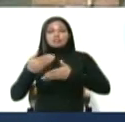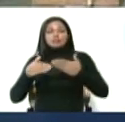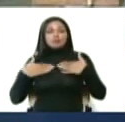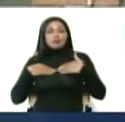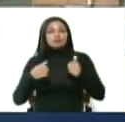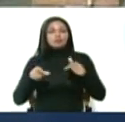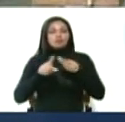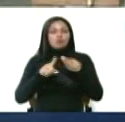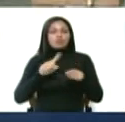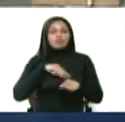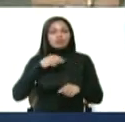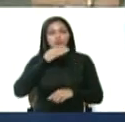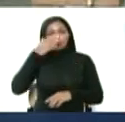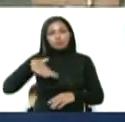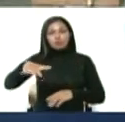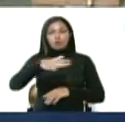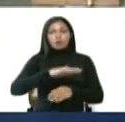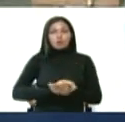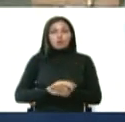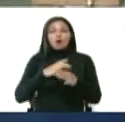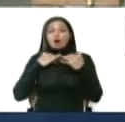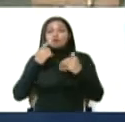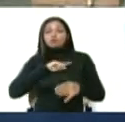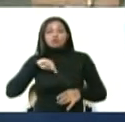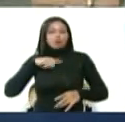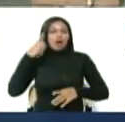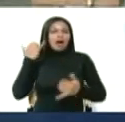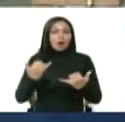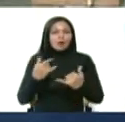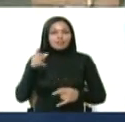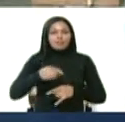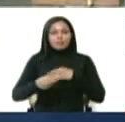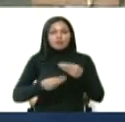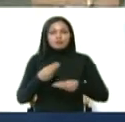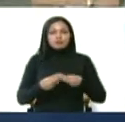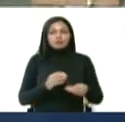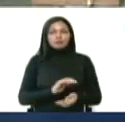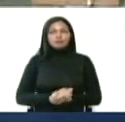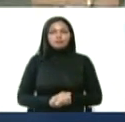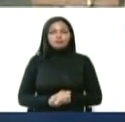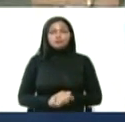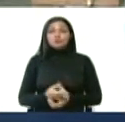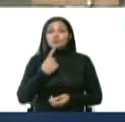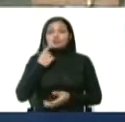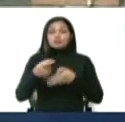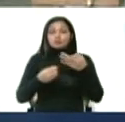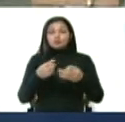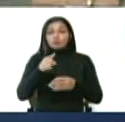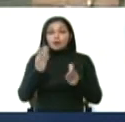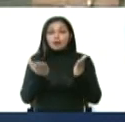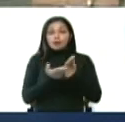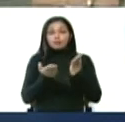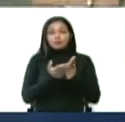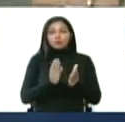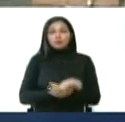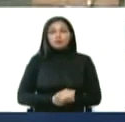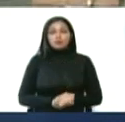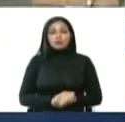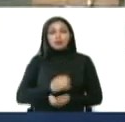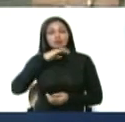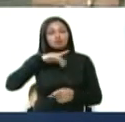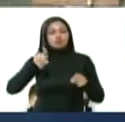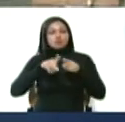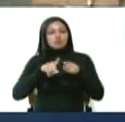salud de nuestro pueblo. Es el momento. Yo le decía al doctor Alvarado, si ustedes estudian la